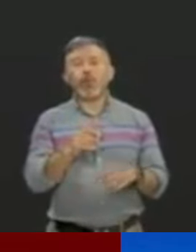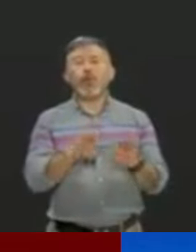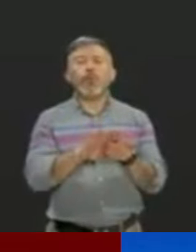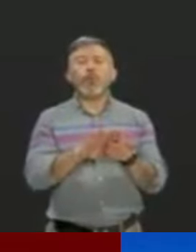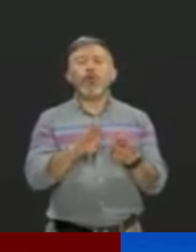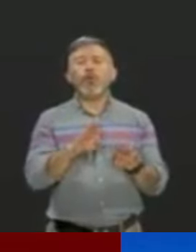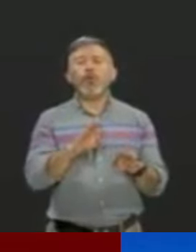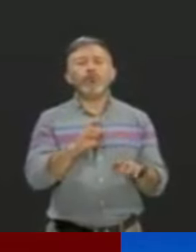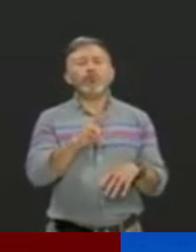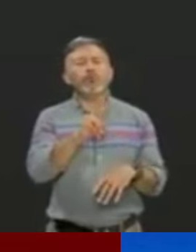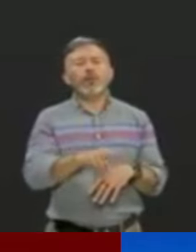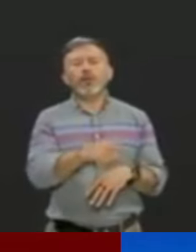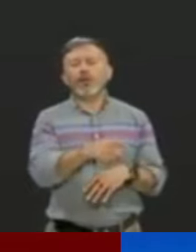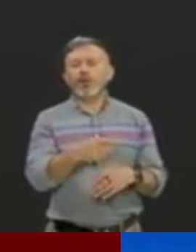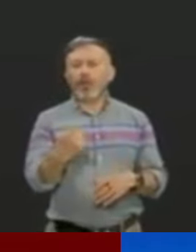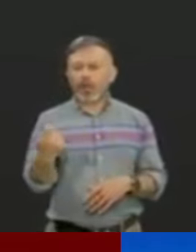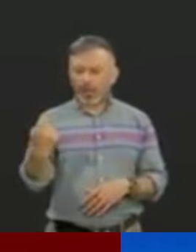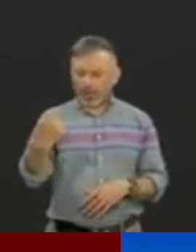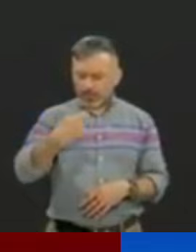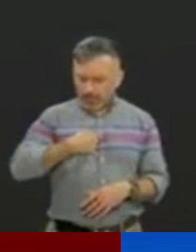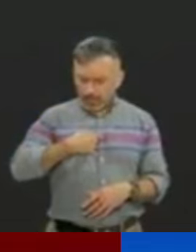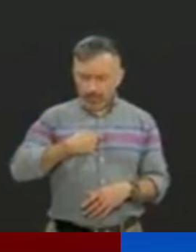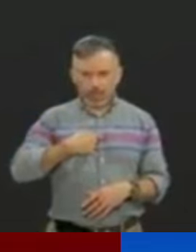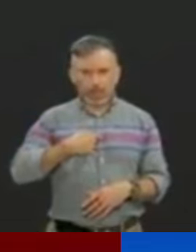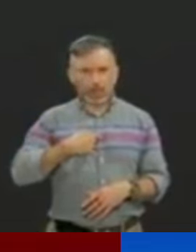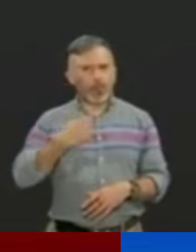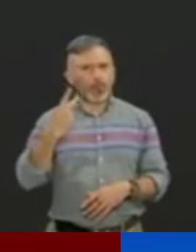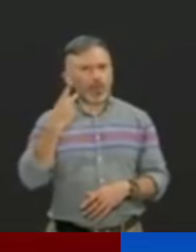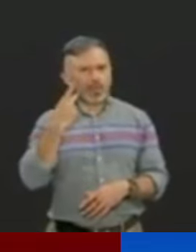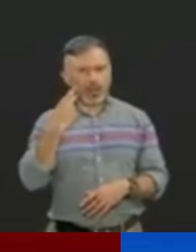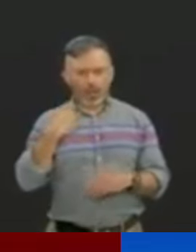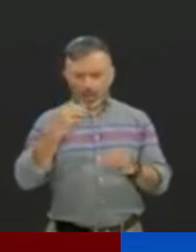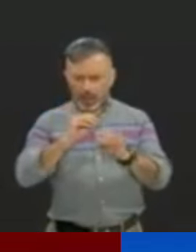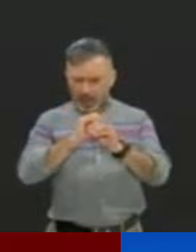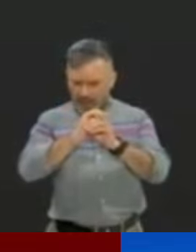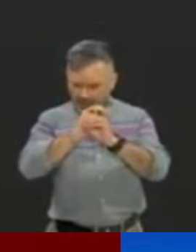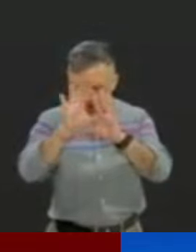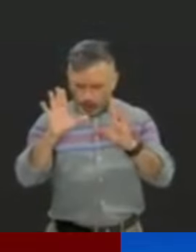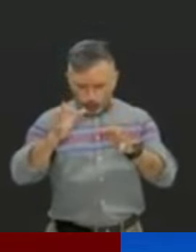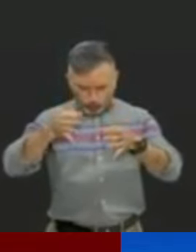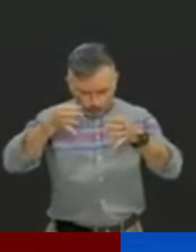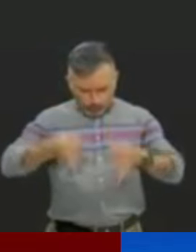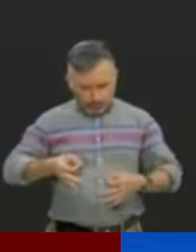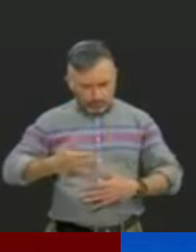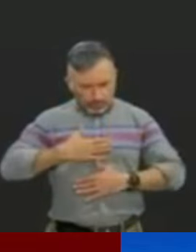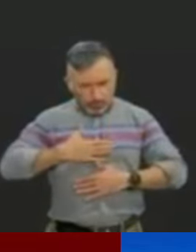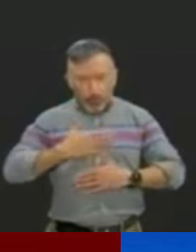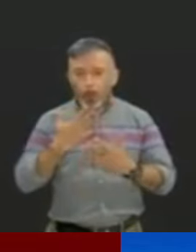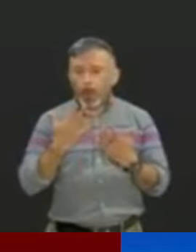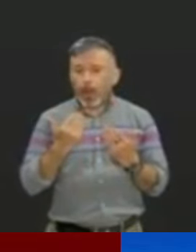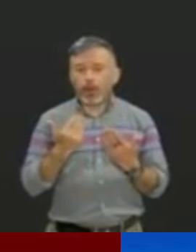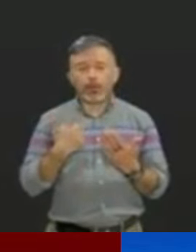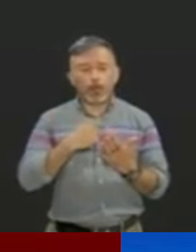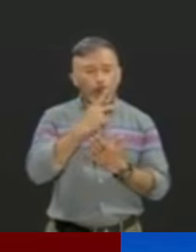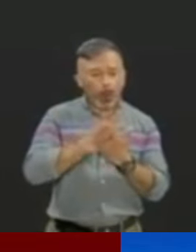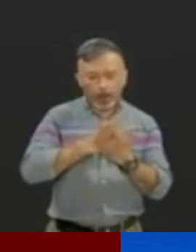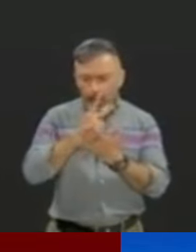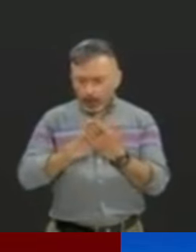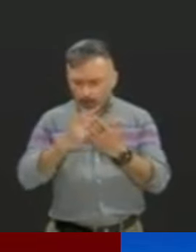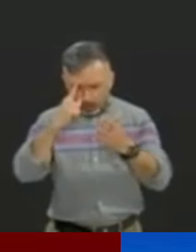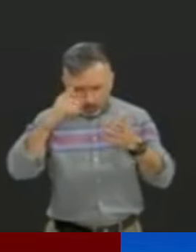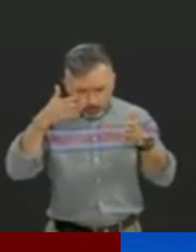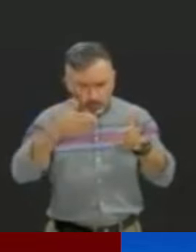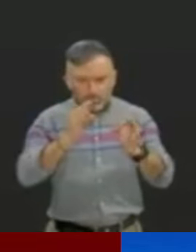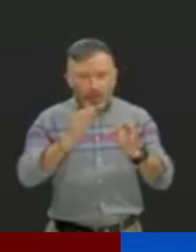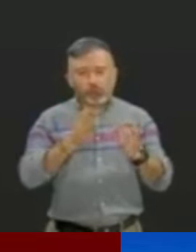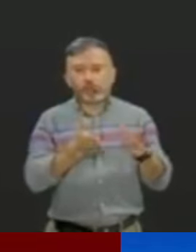su falta de identidad política definida o clara, su ideología, su programa, etcétera, etcétera, etcétera. También